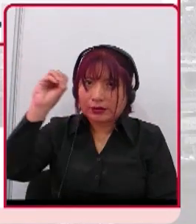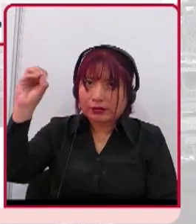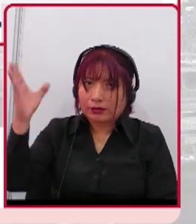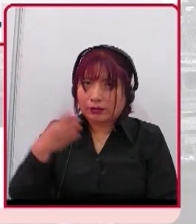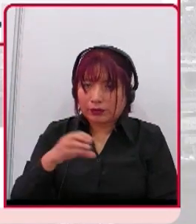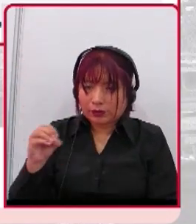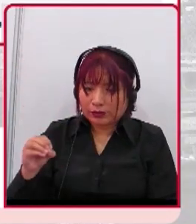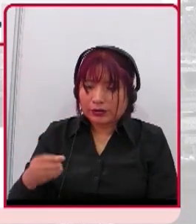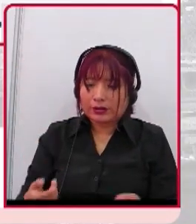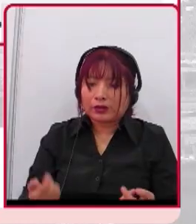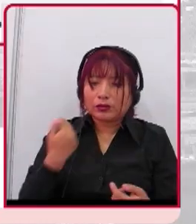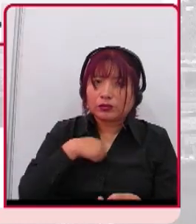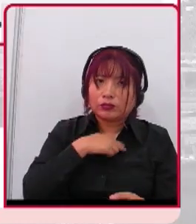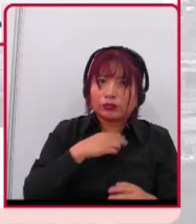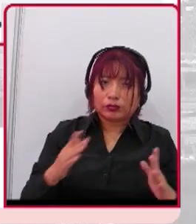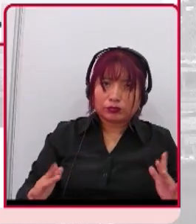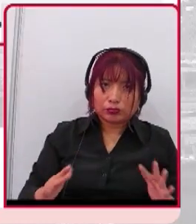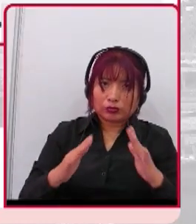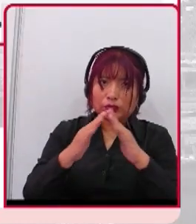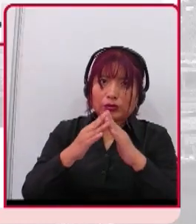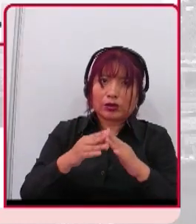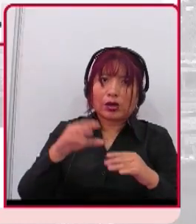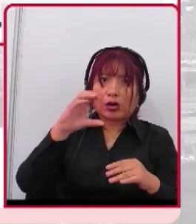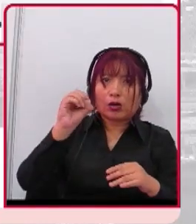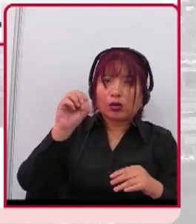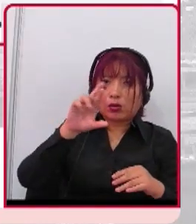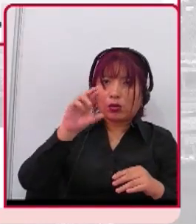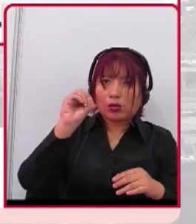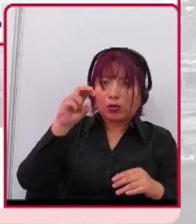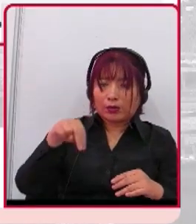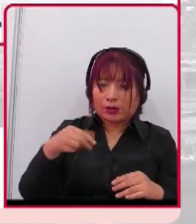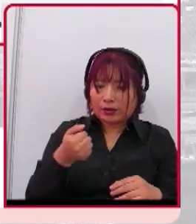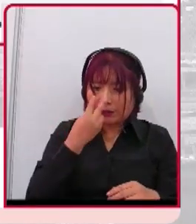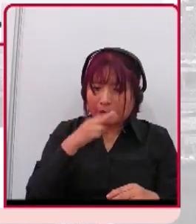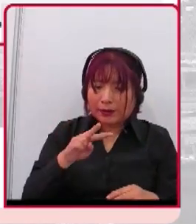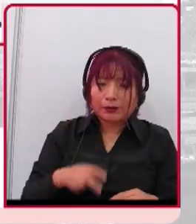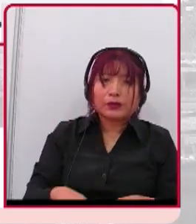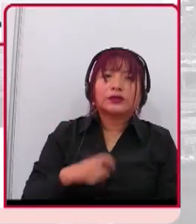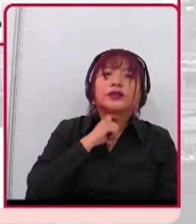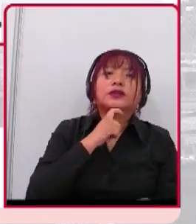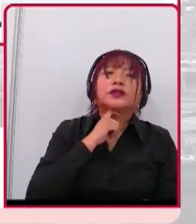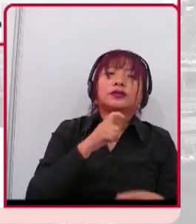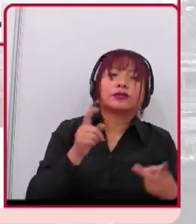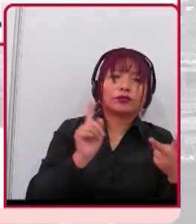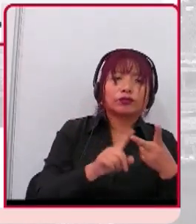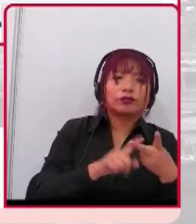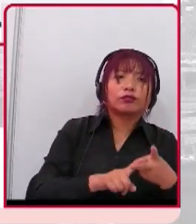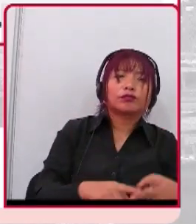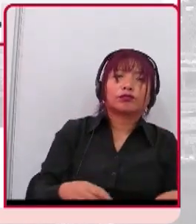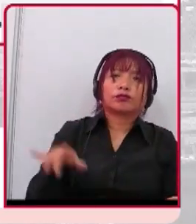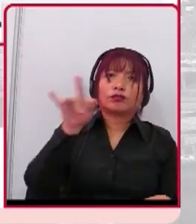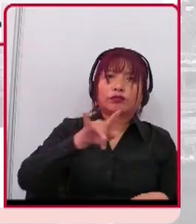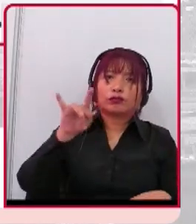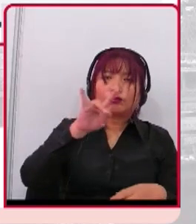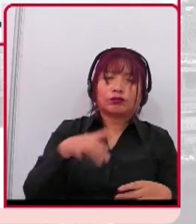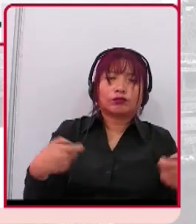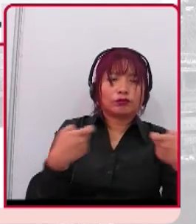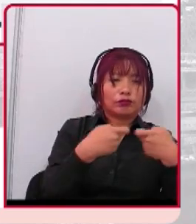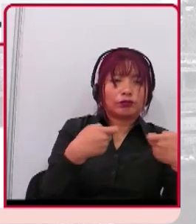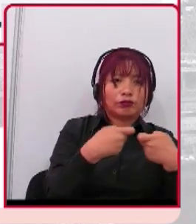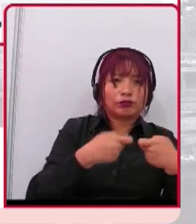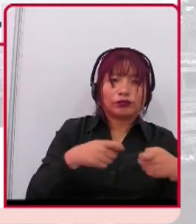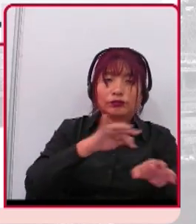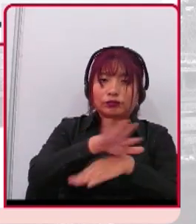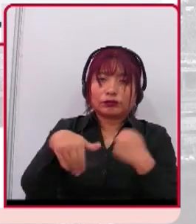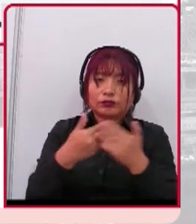que involucraba disciplina de geología, geometalurgia, mina, metalurgia, mantenimiento, energía, y todos teníamos que